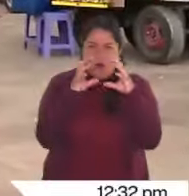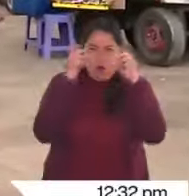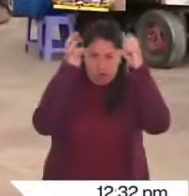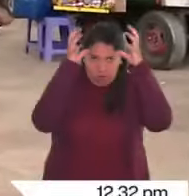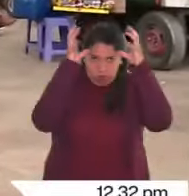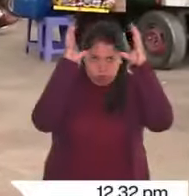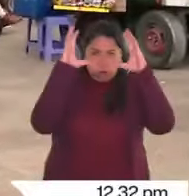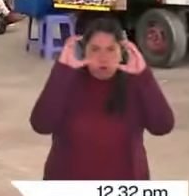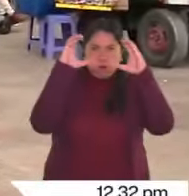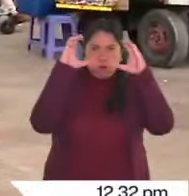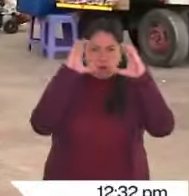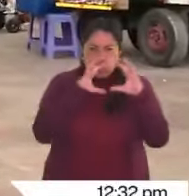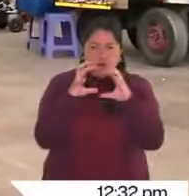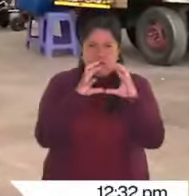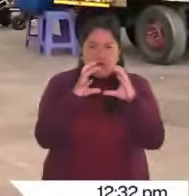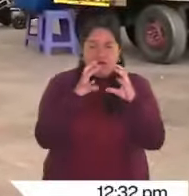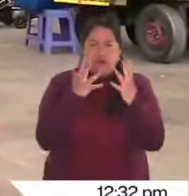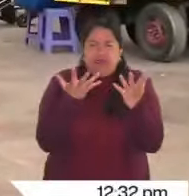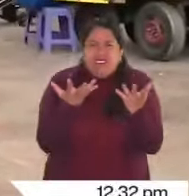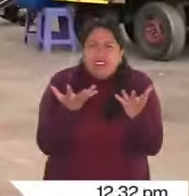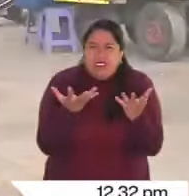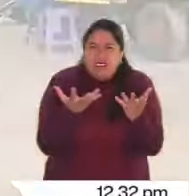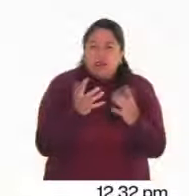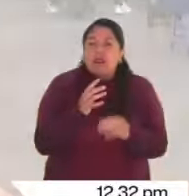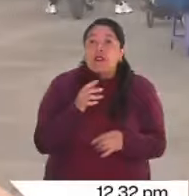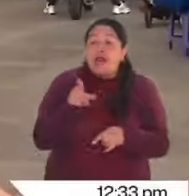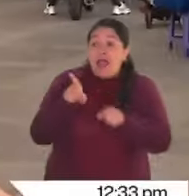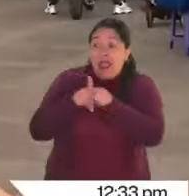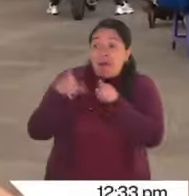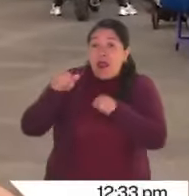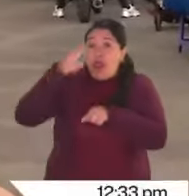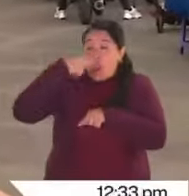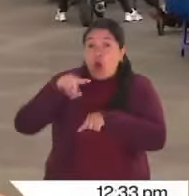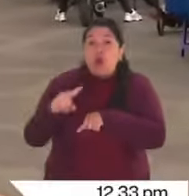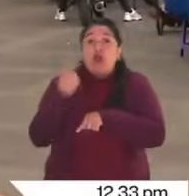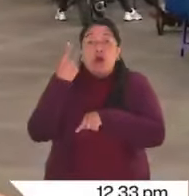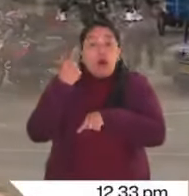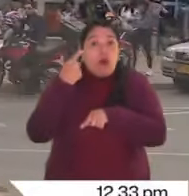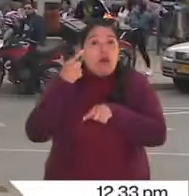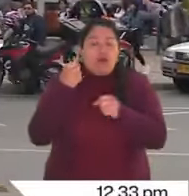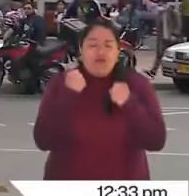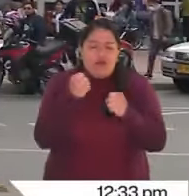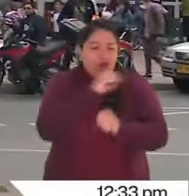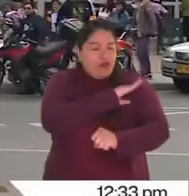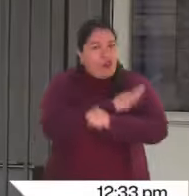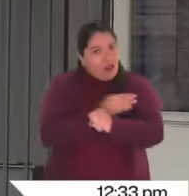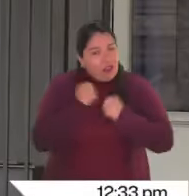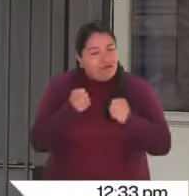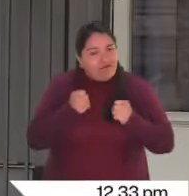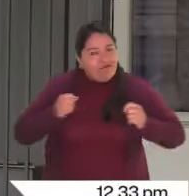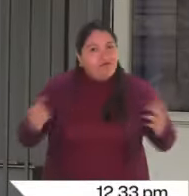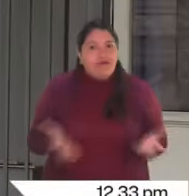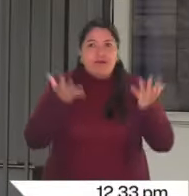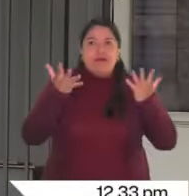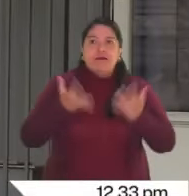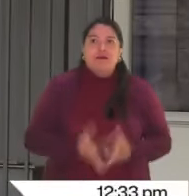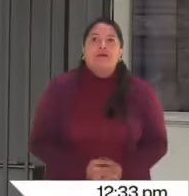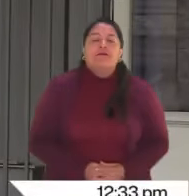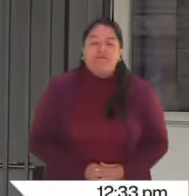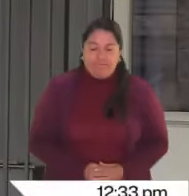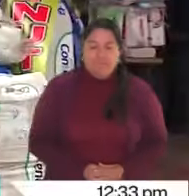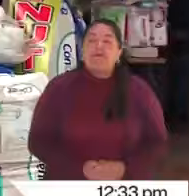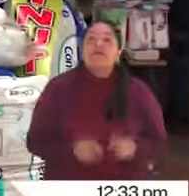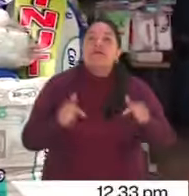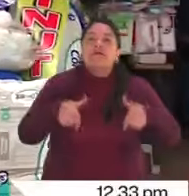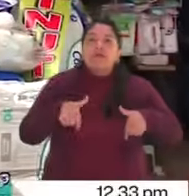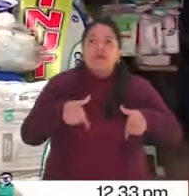aspiraciones? Único hijo de mi hermana. Fuerza, campeón. Fuerza. Nosotros vamos